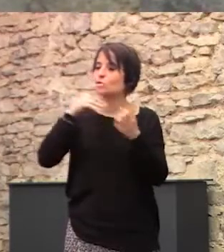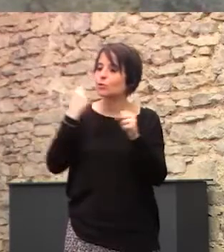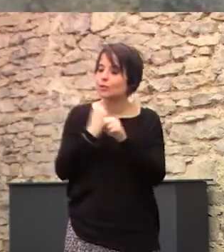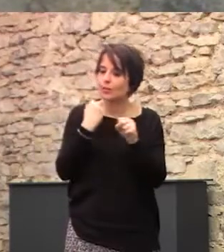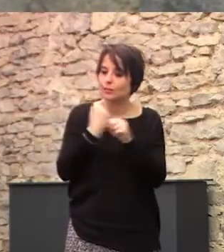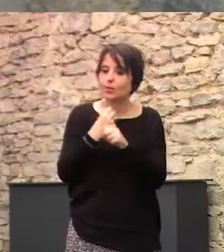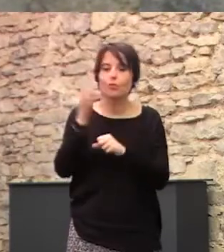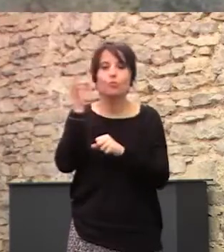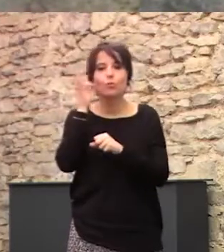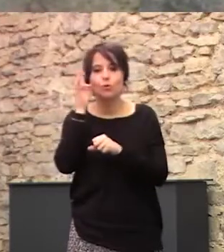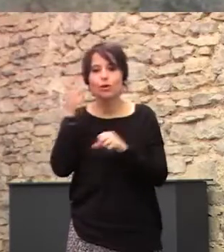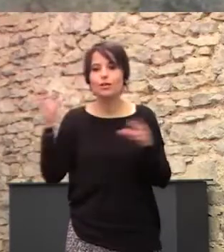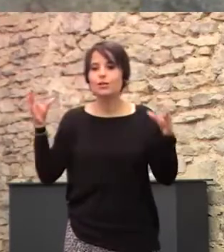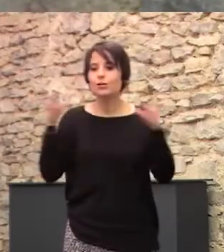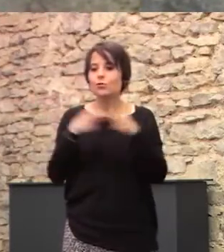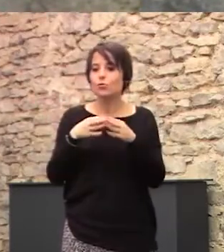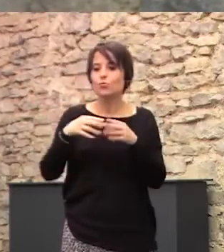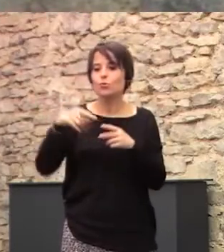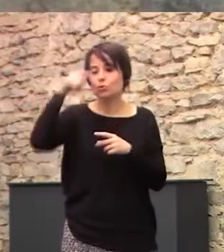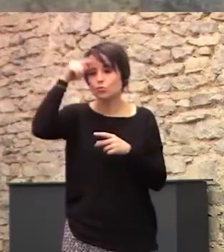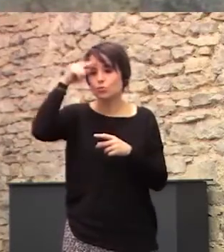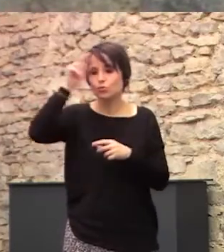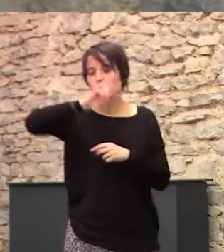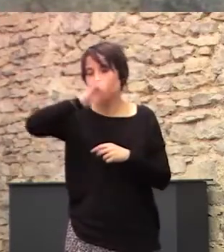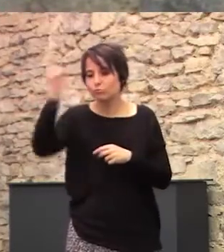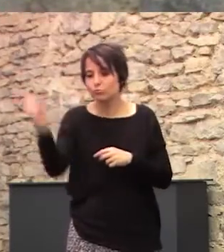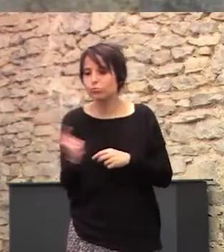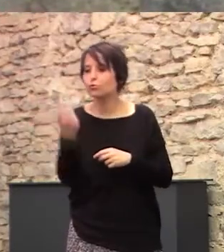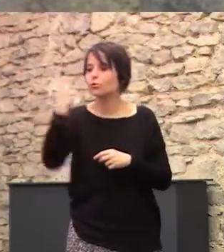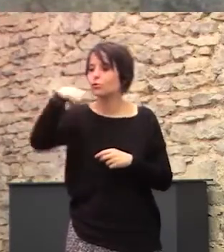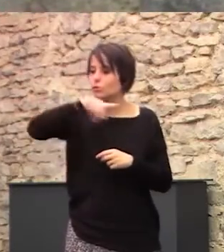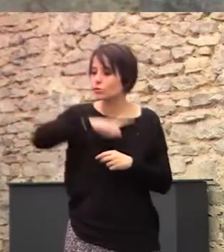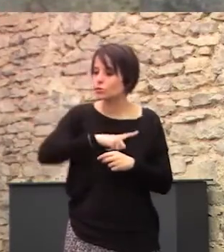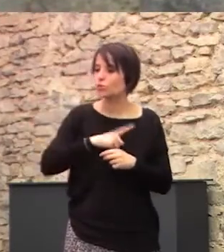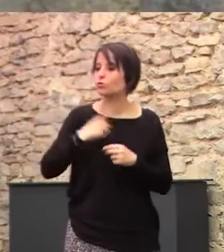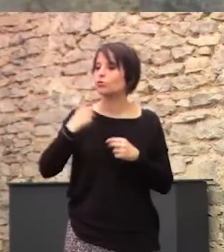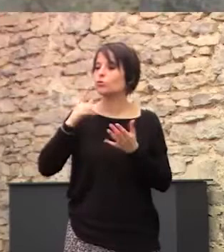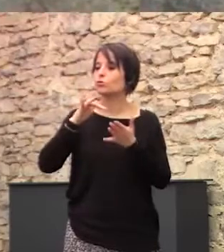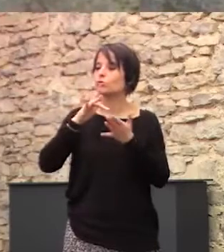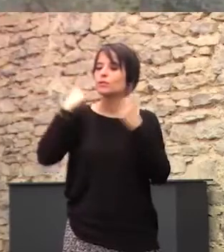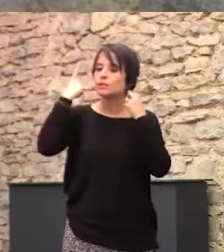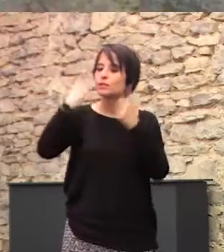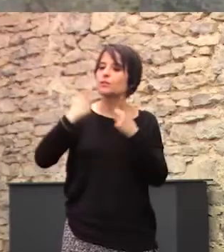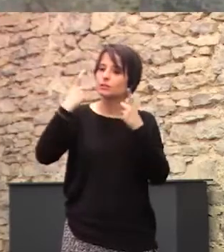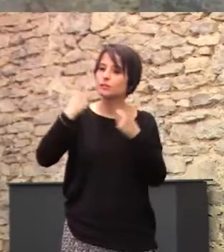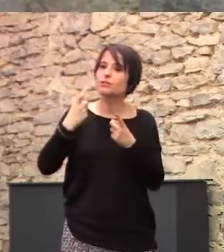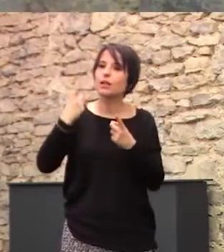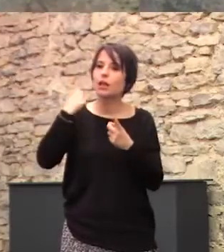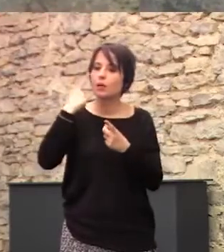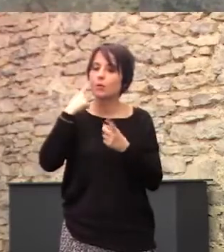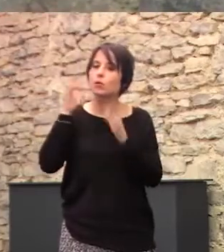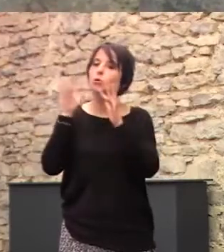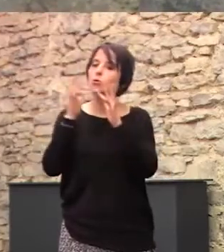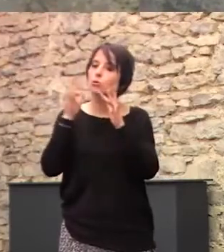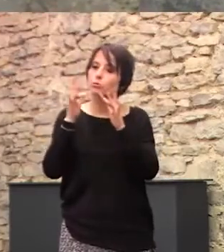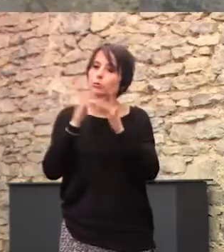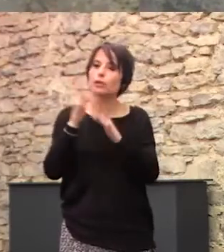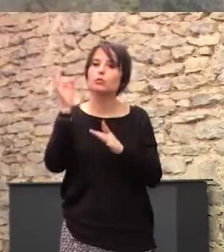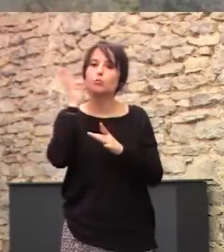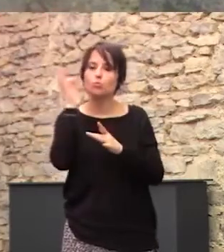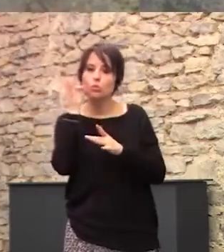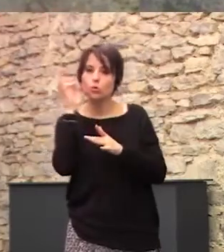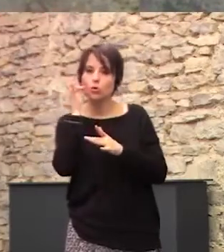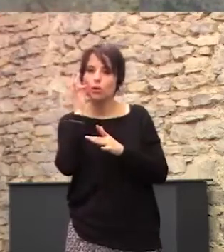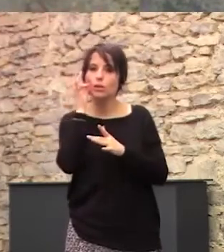las mujeres, un poco los grupos multiculturales que hemos llevado, hemos tenido bastante contacto con las mujeres que